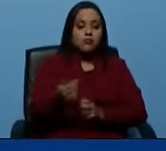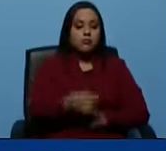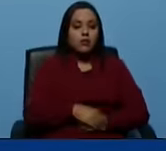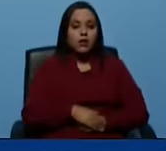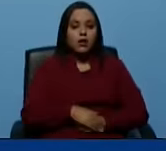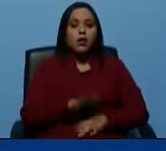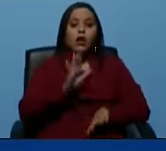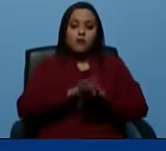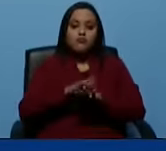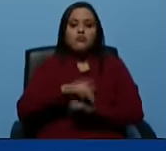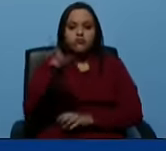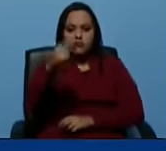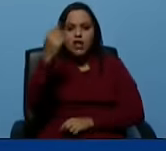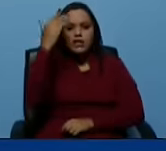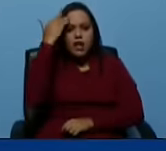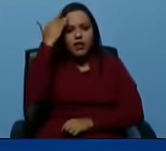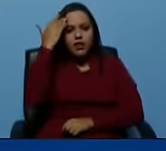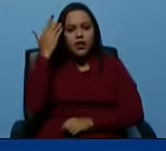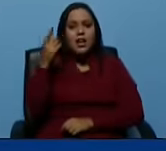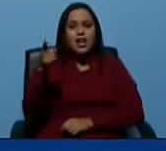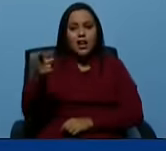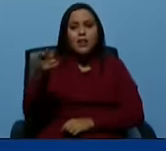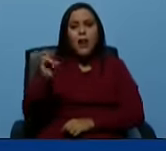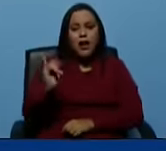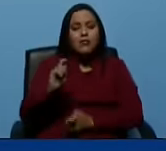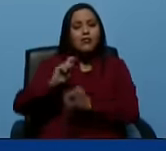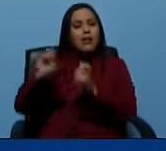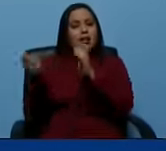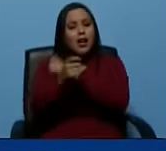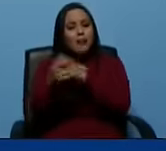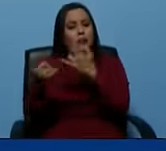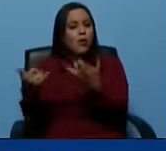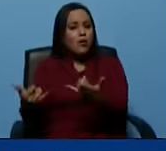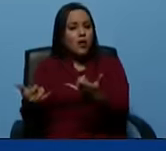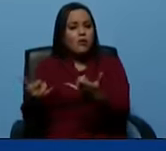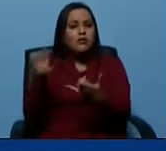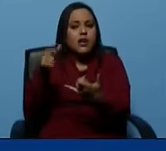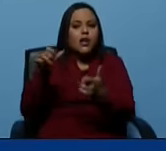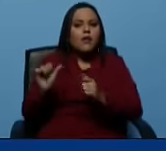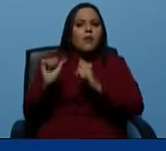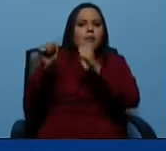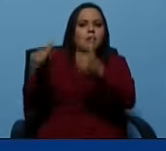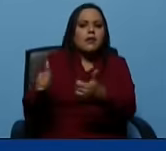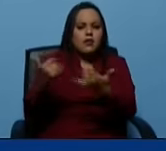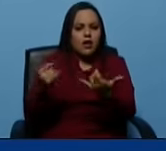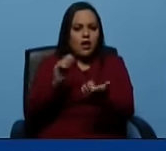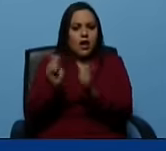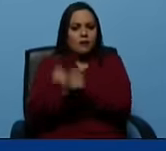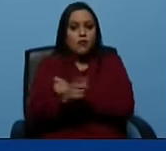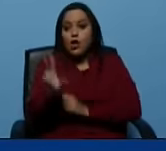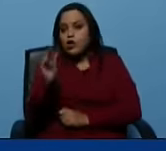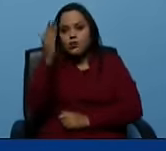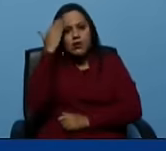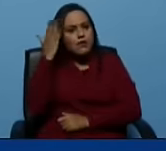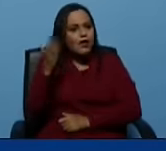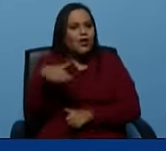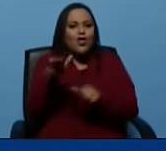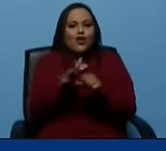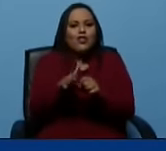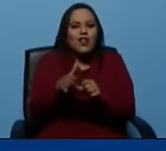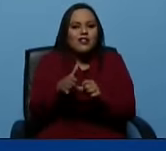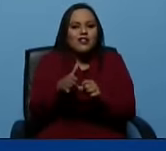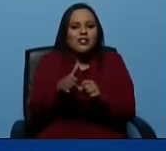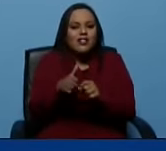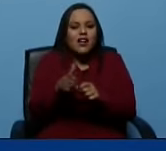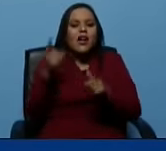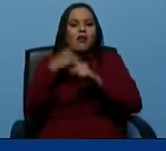Porque como ustedes saben, ellos sí están en una transición. Ellos entraron en una transición. No se sabe para dónde y para qué, pero están